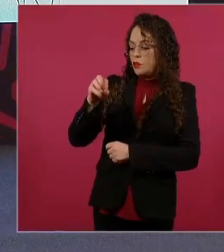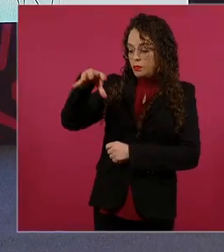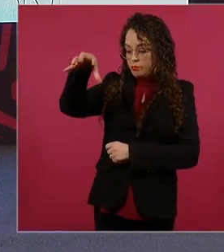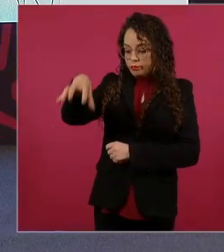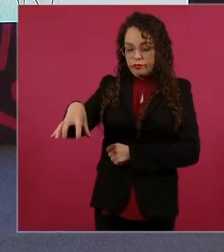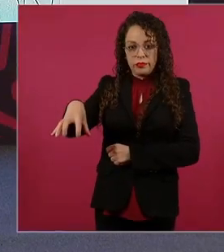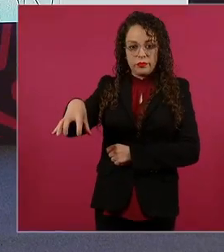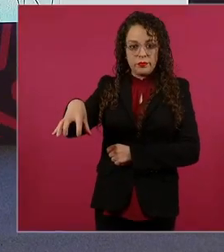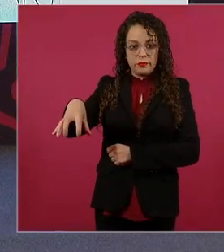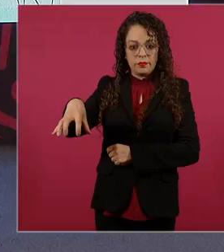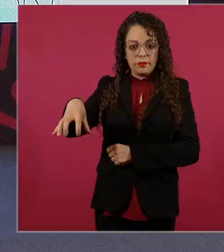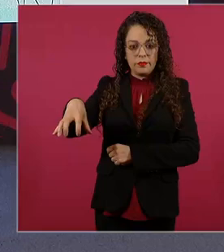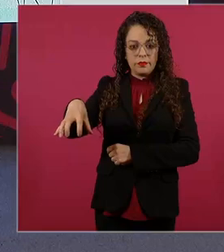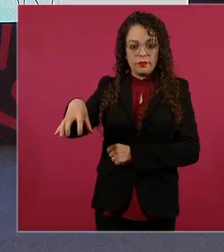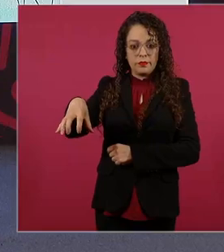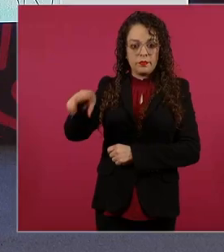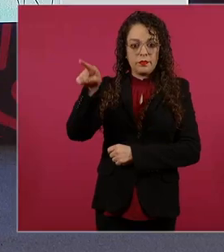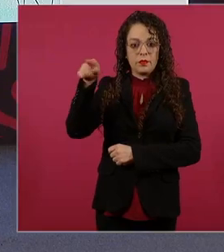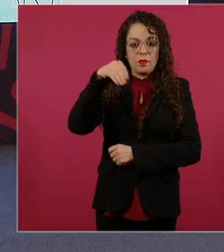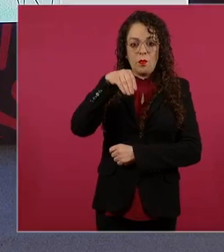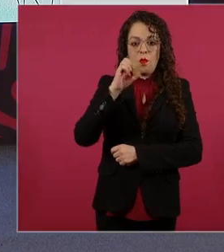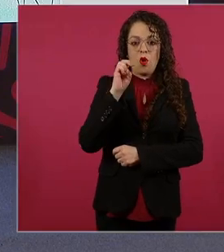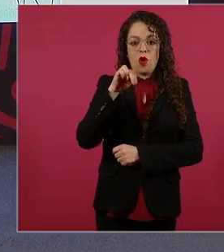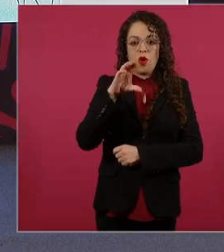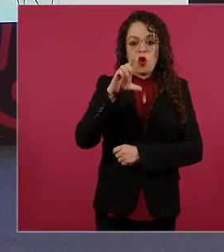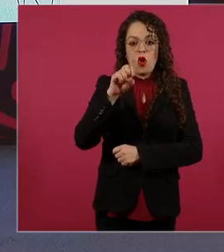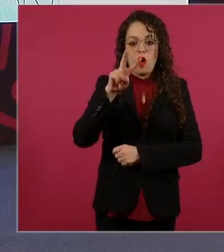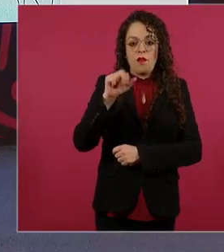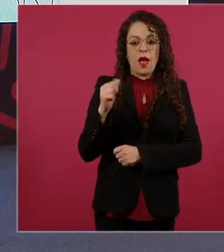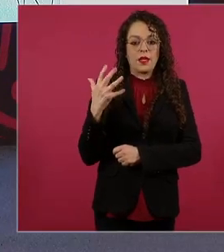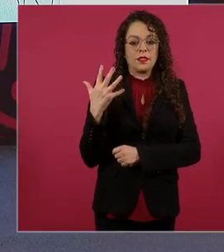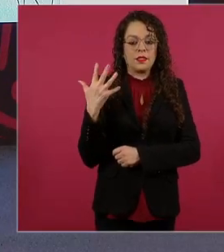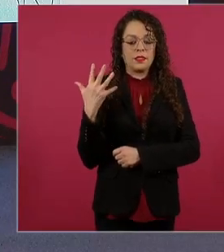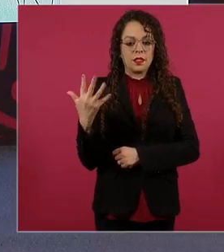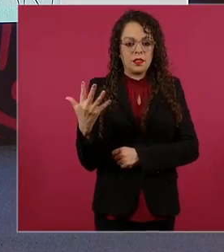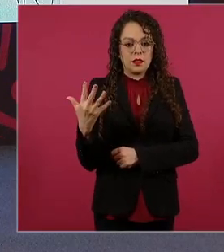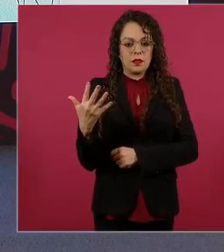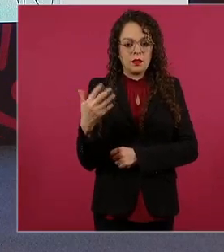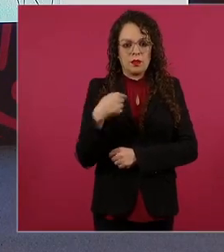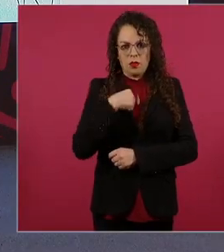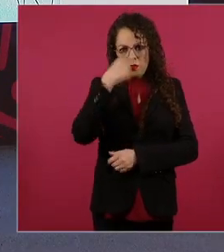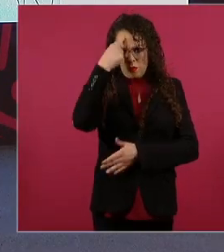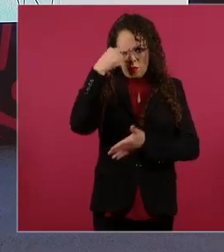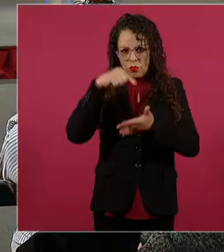Moncloa cinco me imagino que son los distritos